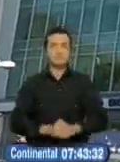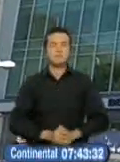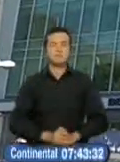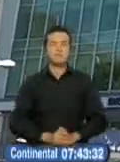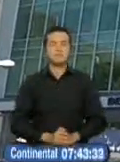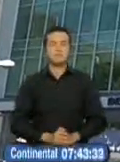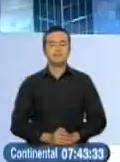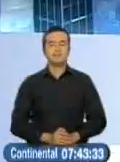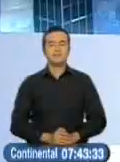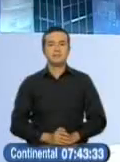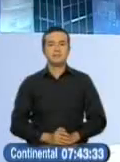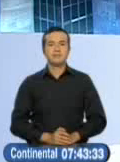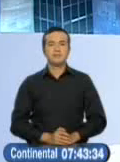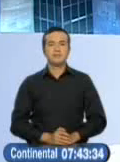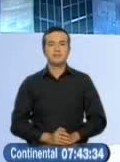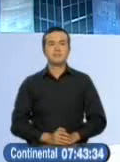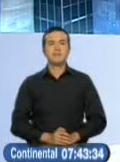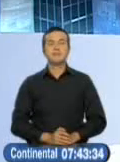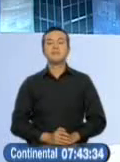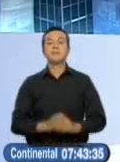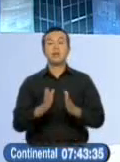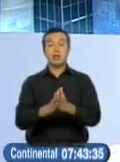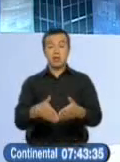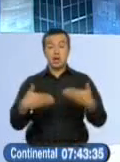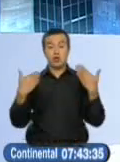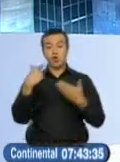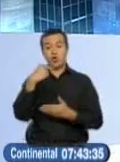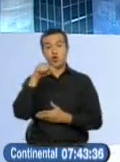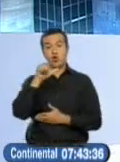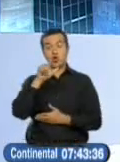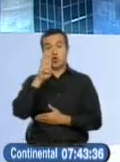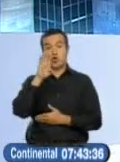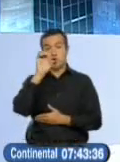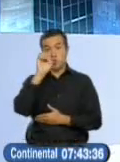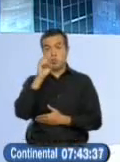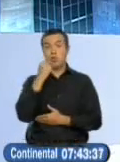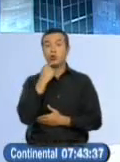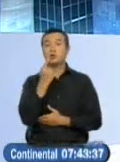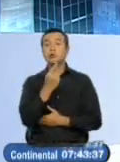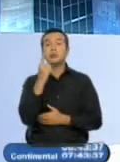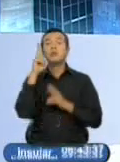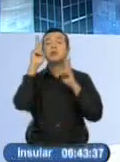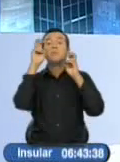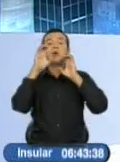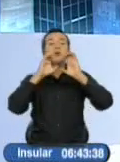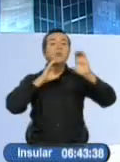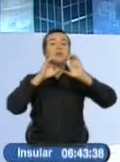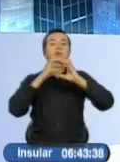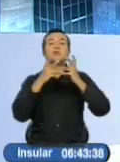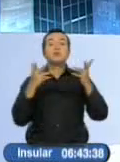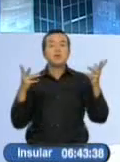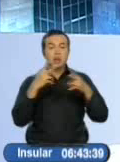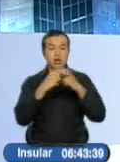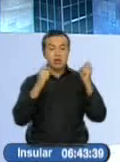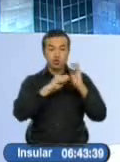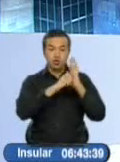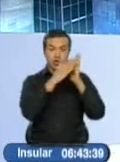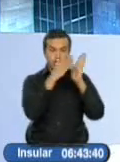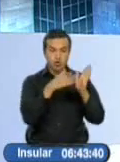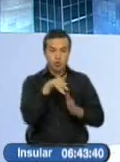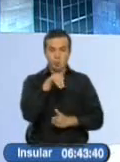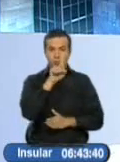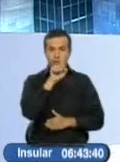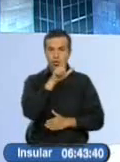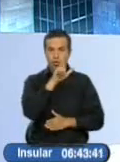TV. El diario O Globo de Brasil publicó un audio el cual supuestamente correspondería a una conversación entre el excontralor del Estado